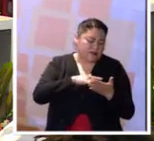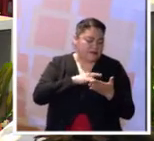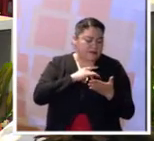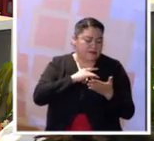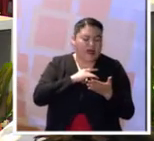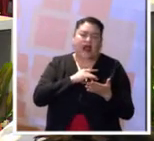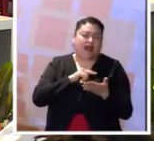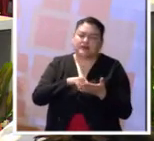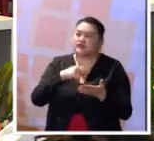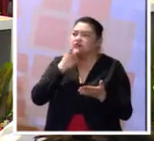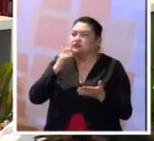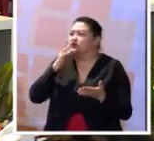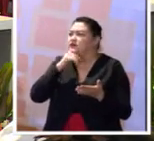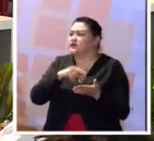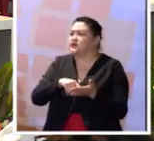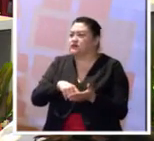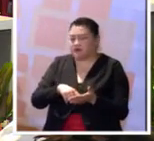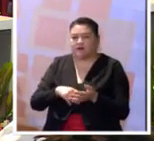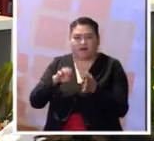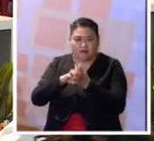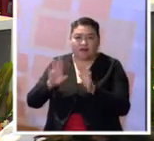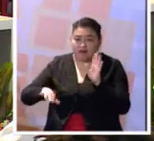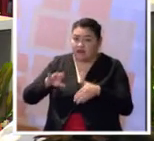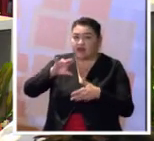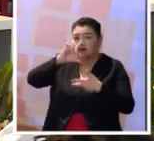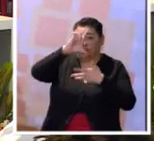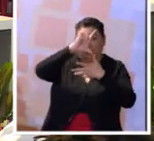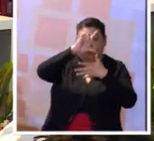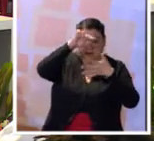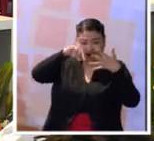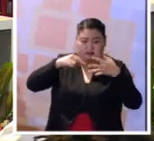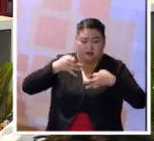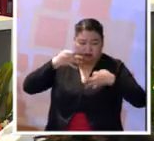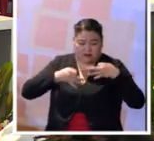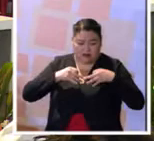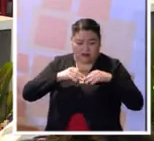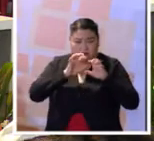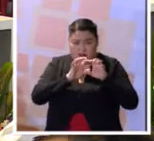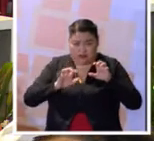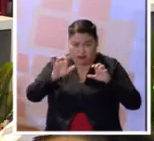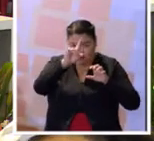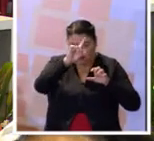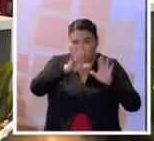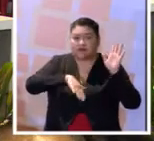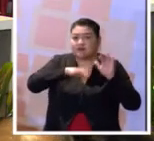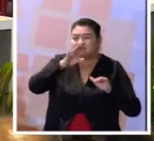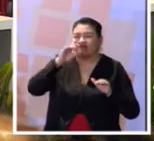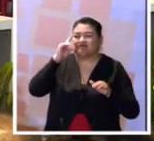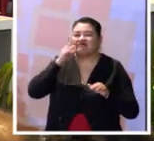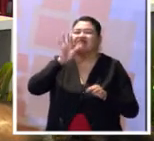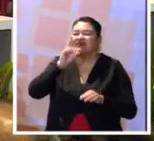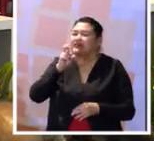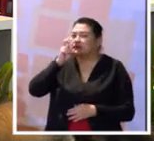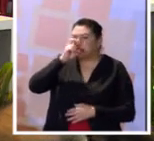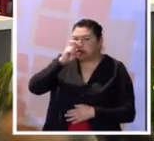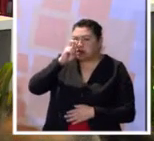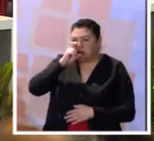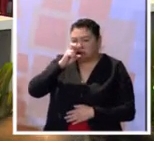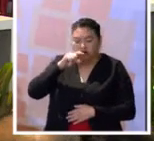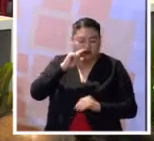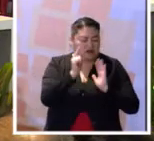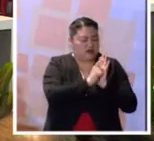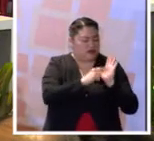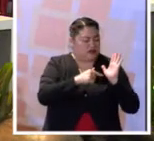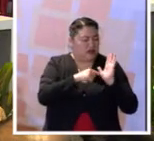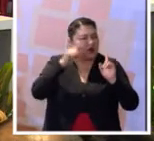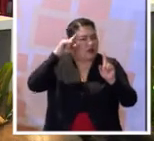las autoridades jurisdiccionales a nivel de América Latina. Entonces, ¿cuál es el objetivo de la norma, de estas